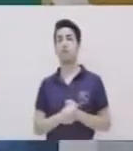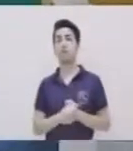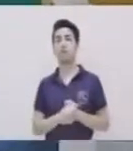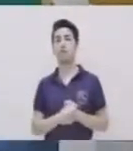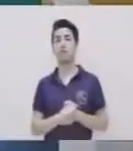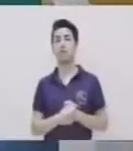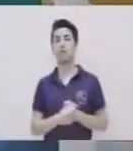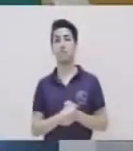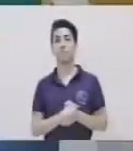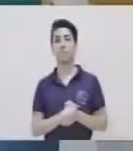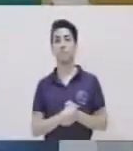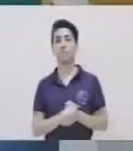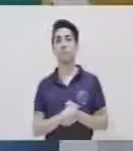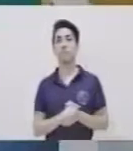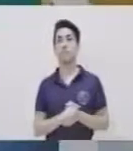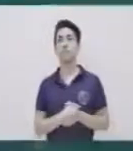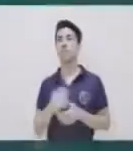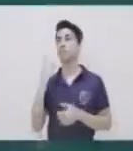cuenta,